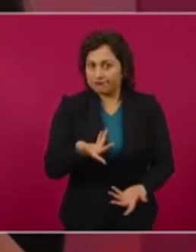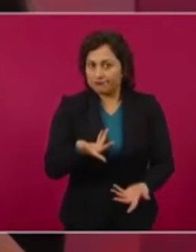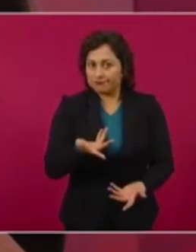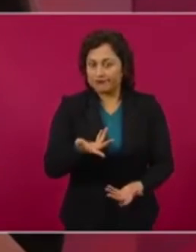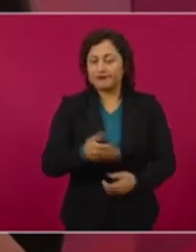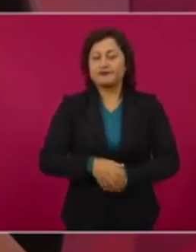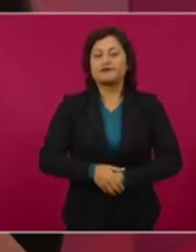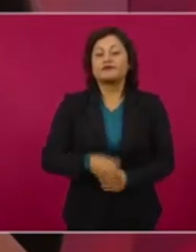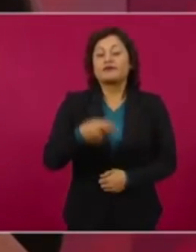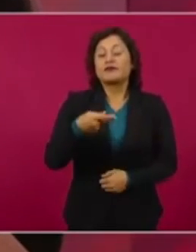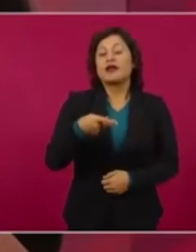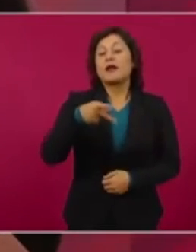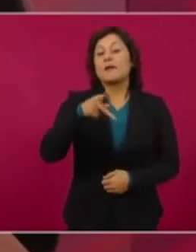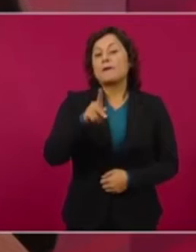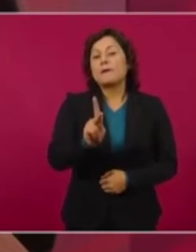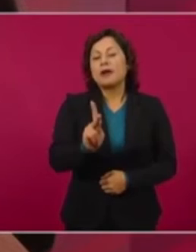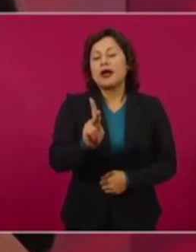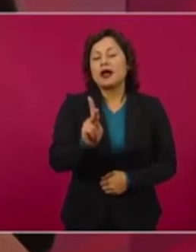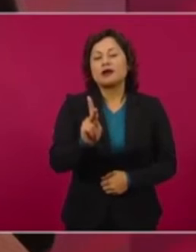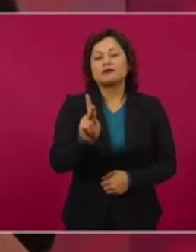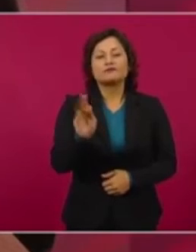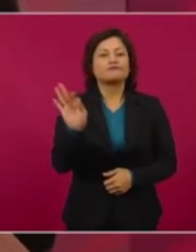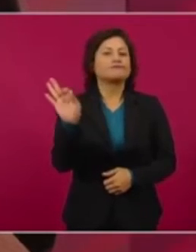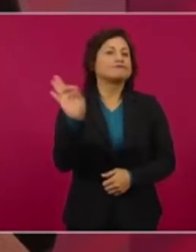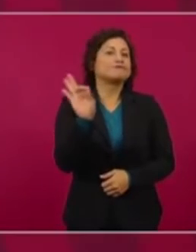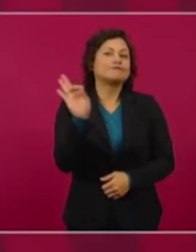si lo que quieren